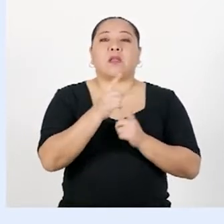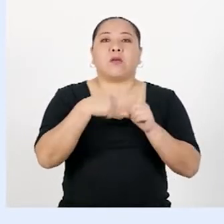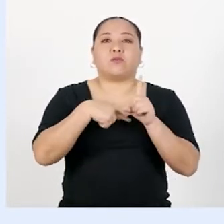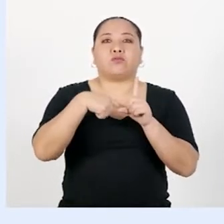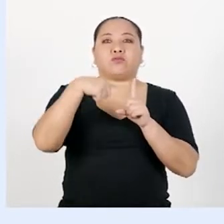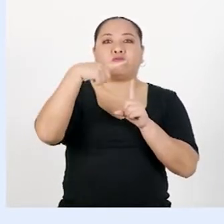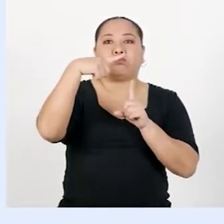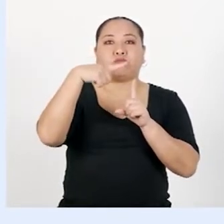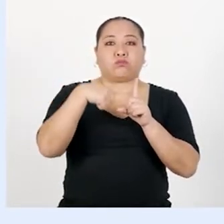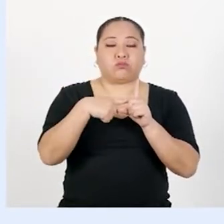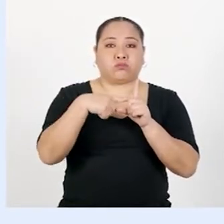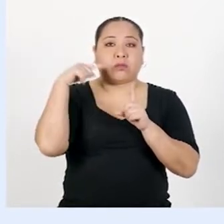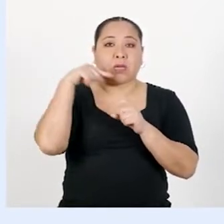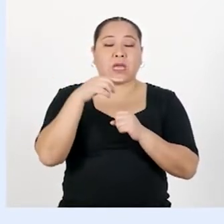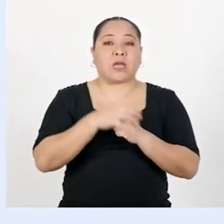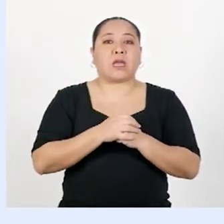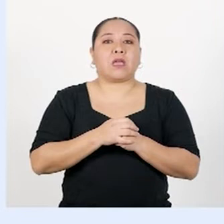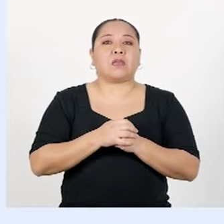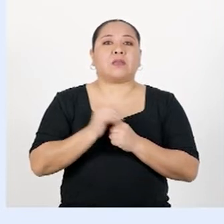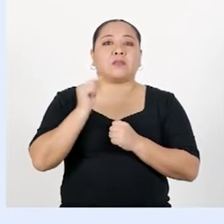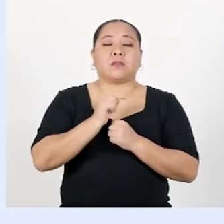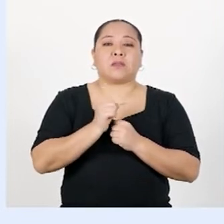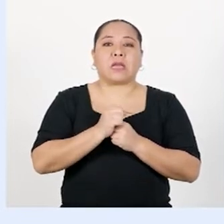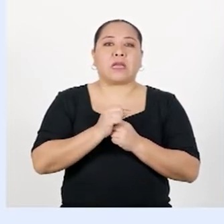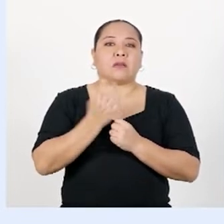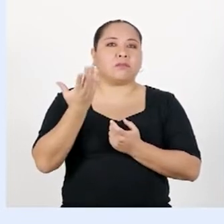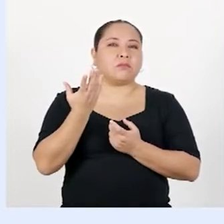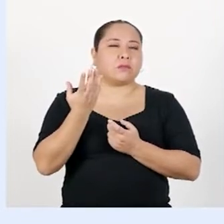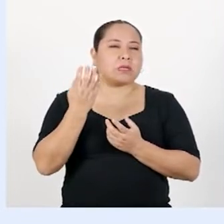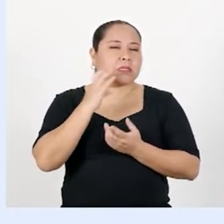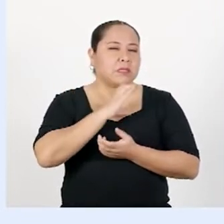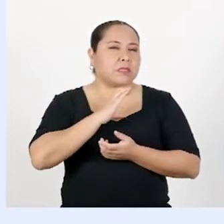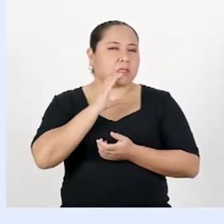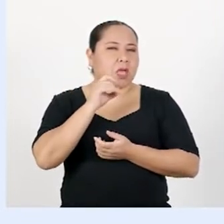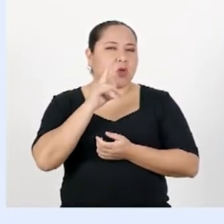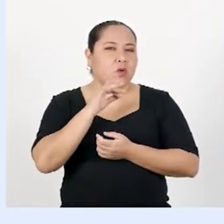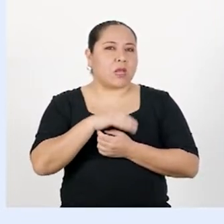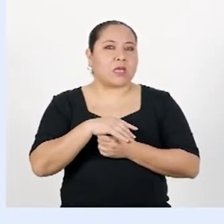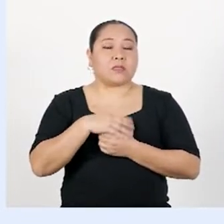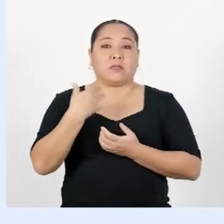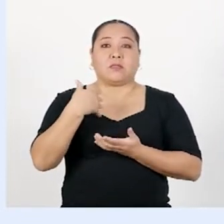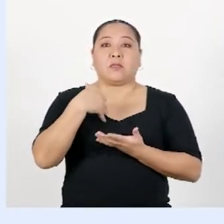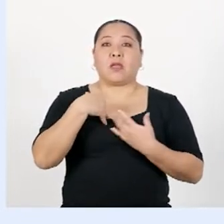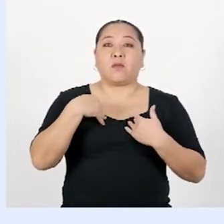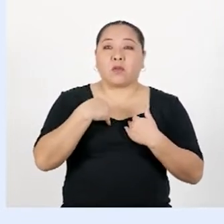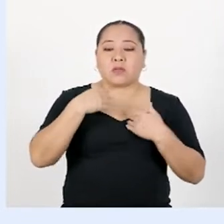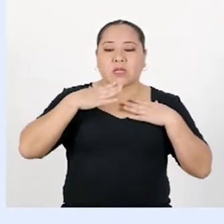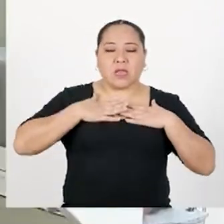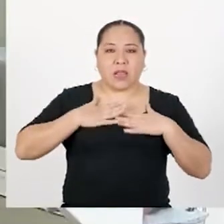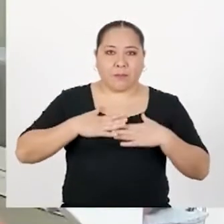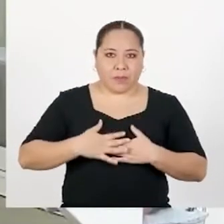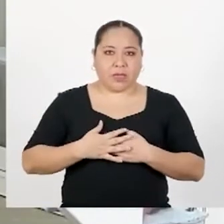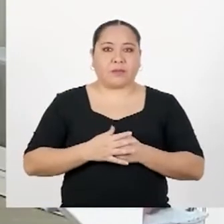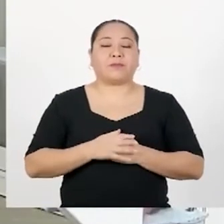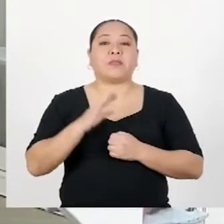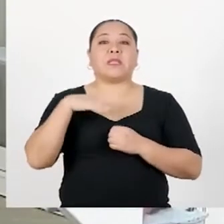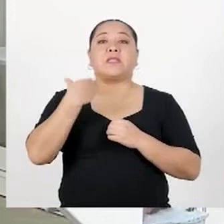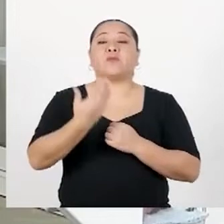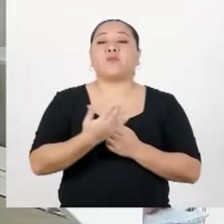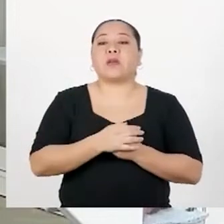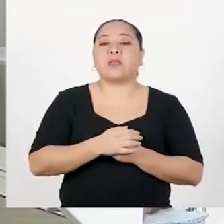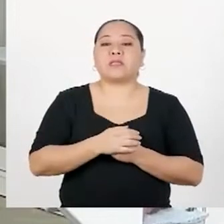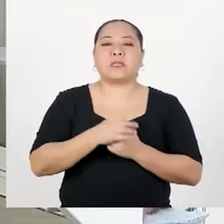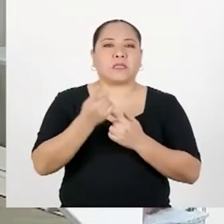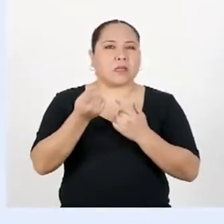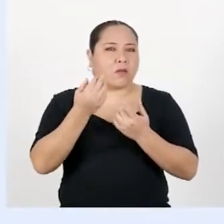la temperatura, el sensor serían las células nerviosas que se encuentran en la piel. Luego está el